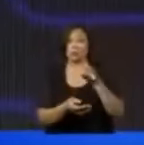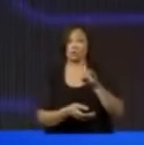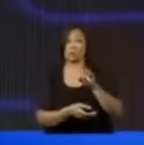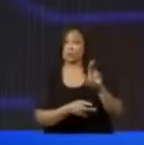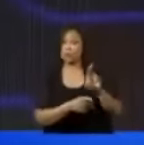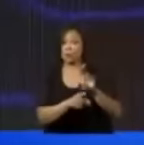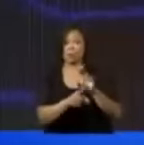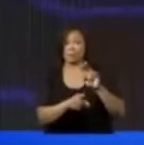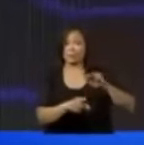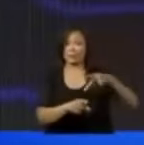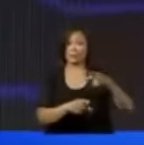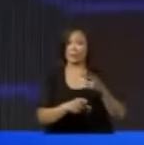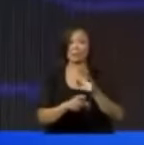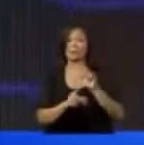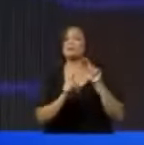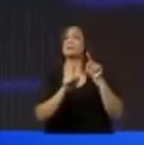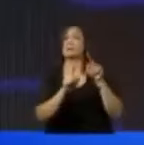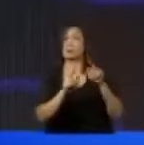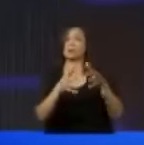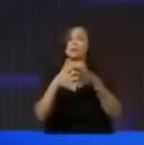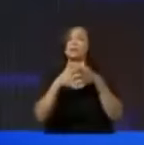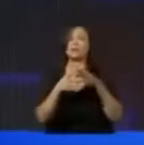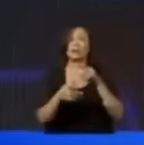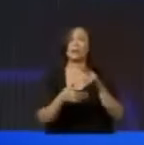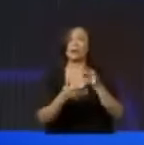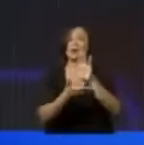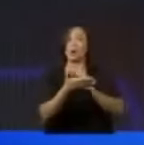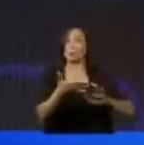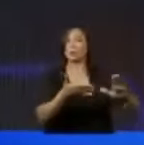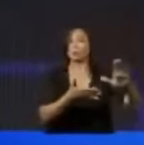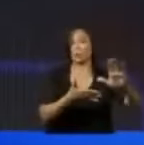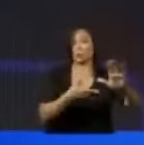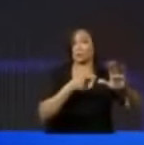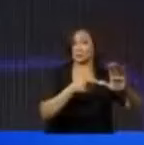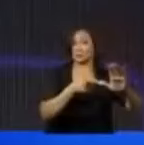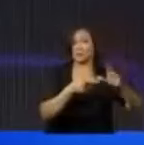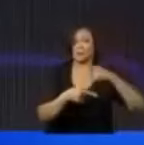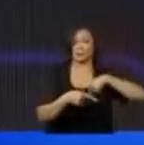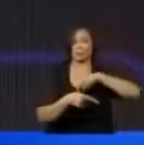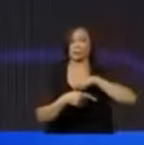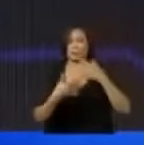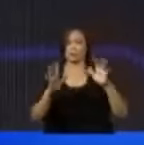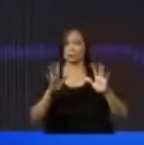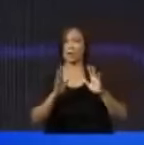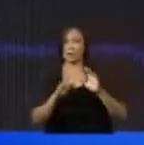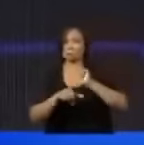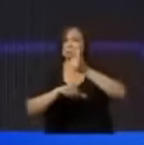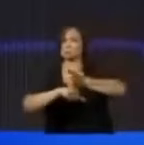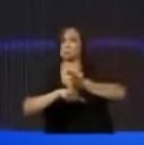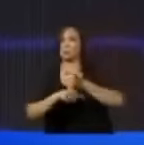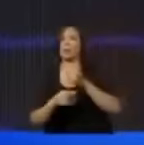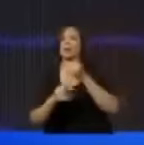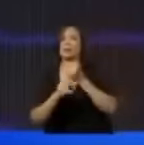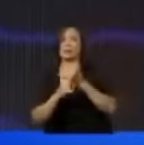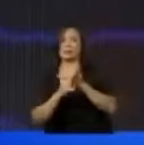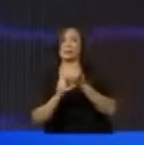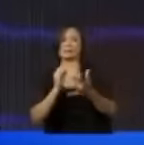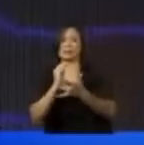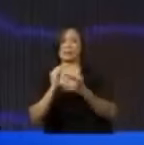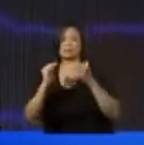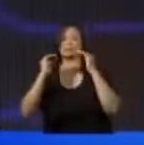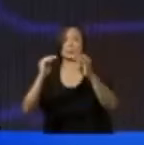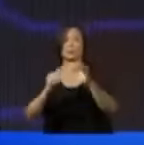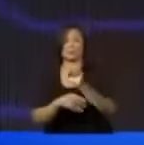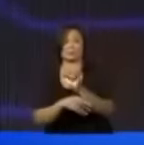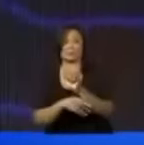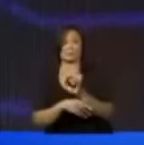doctores, no son doctores, van a lo que en Estados Unidos se llama community colleges. Nosotros hicimos ese modelo aquí con el Instituto Técnico